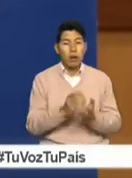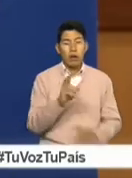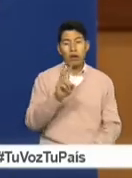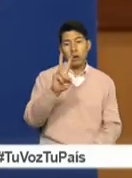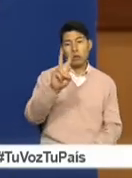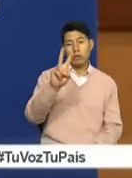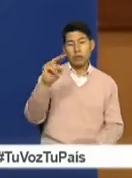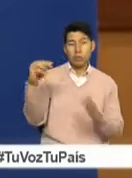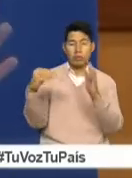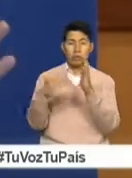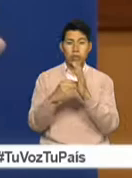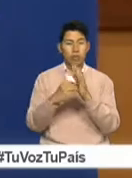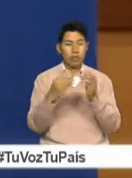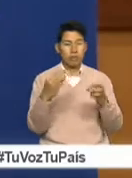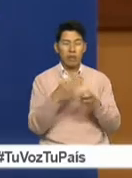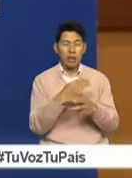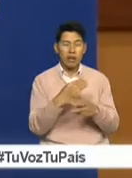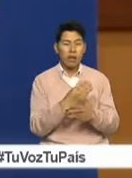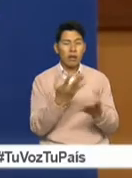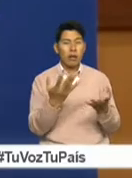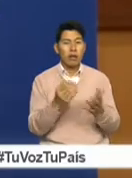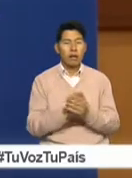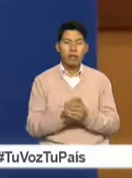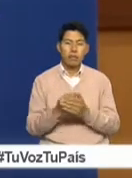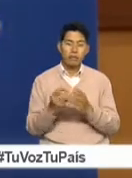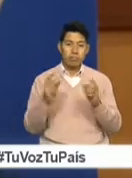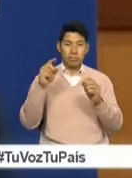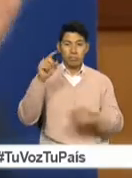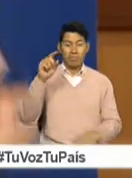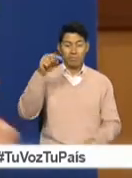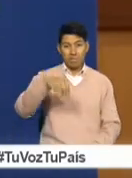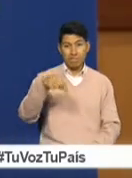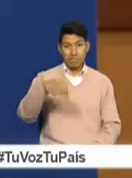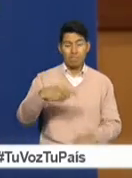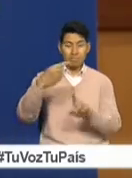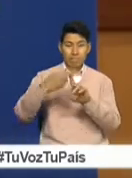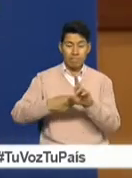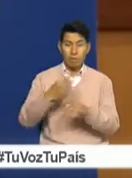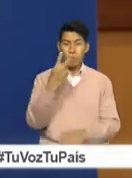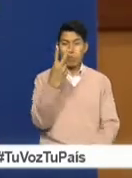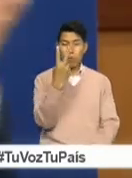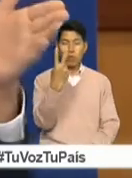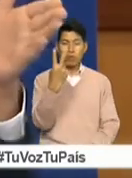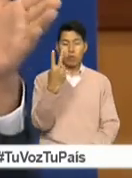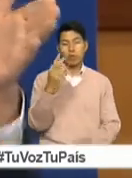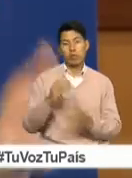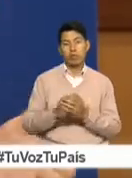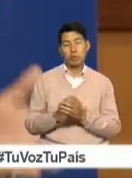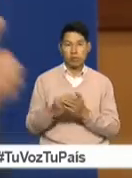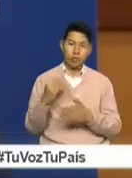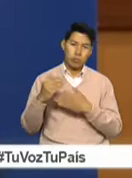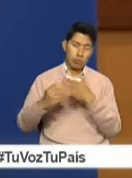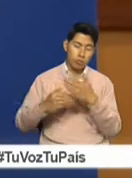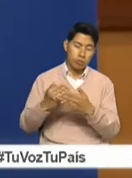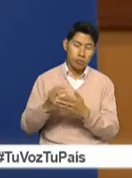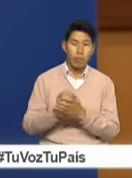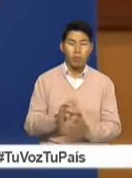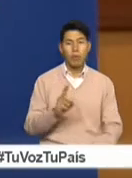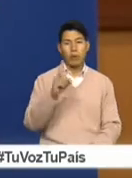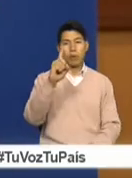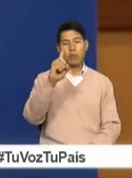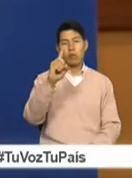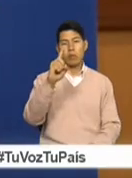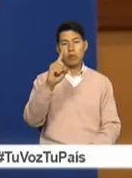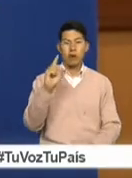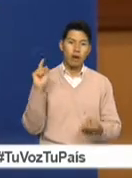de cadenas que están planteadas durante este mes vamos a tener dos momentos de postulación el 1 del 31 de julio al 4 de agosto